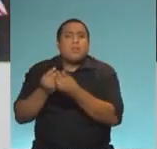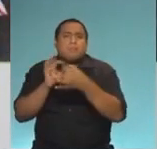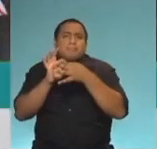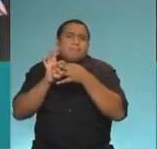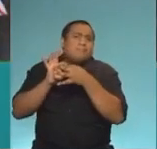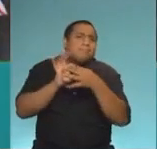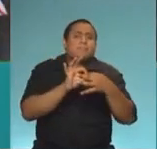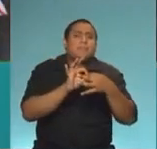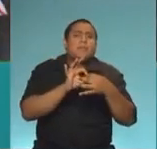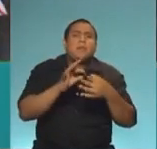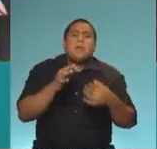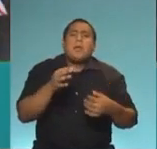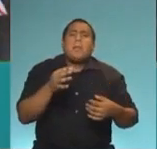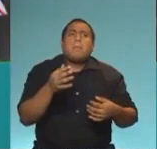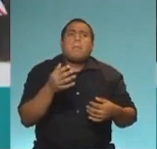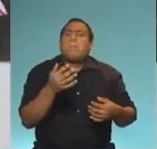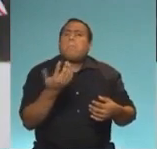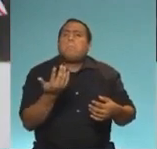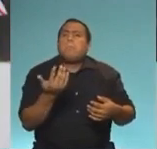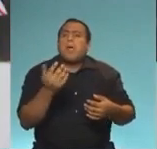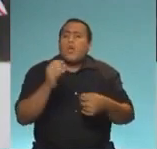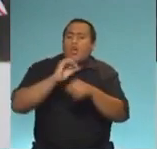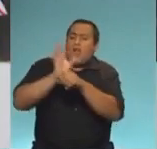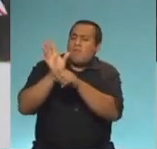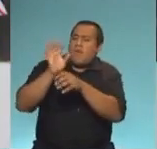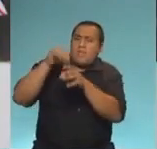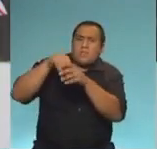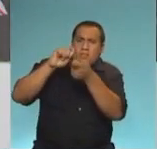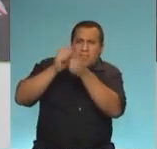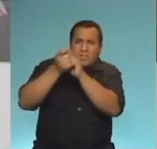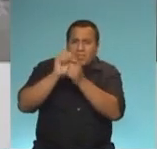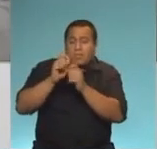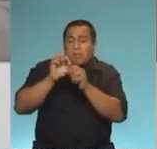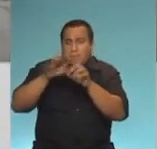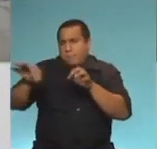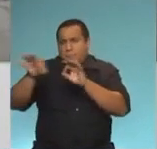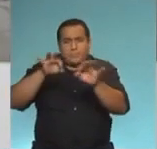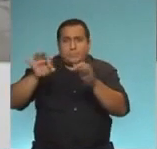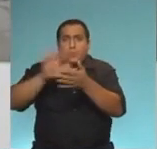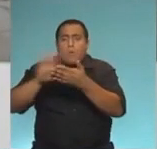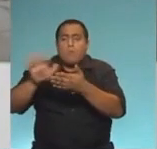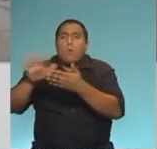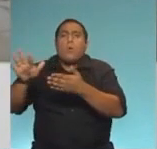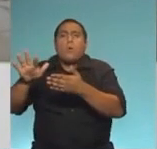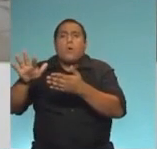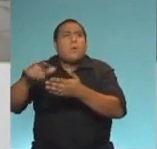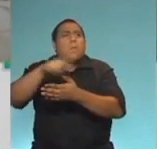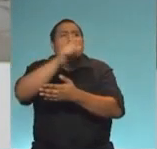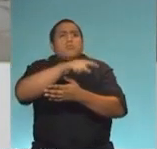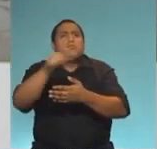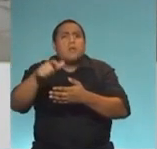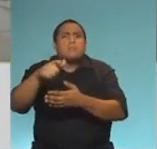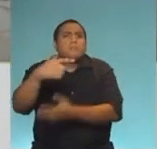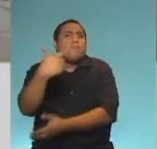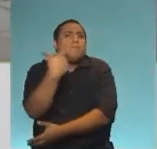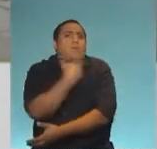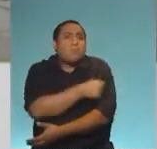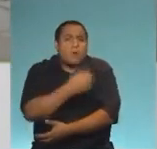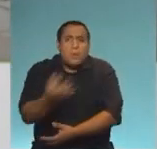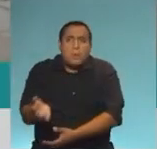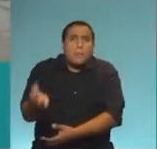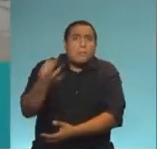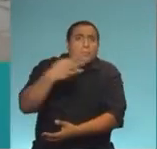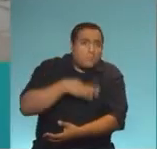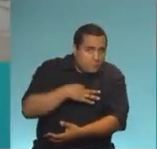a qué pueden hacer estas variantes con respecto a la respuesta inmunológica de los pacientes. Es decir, ¿es